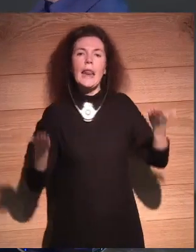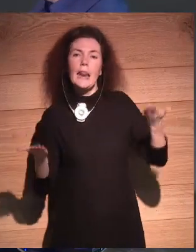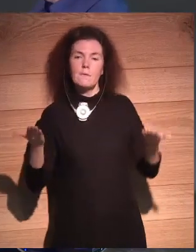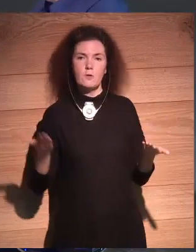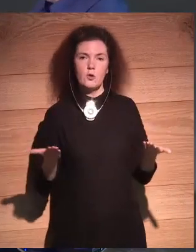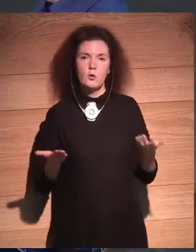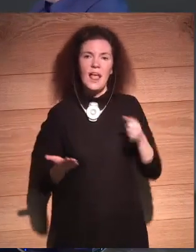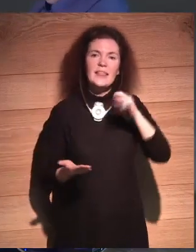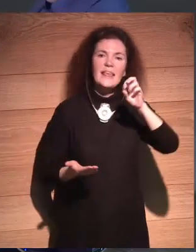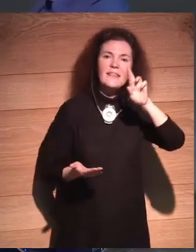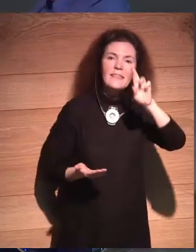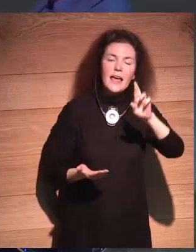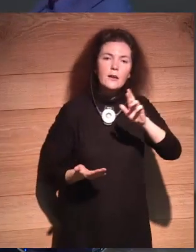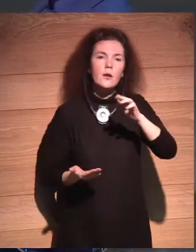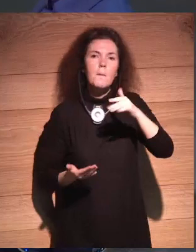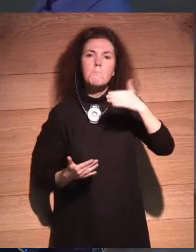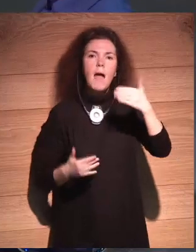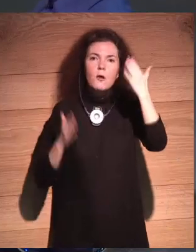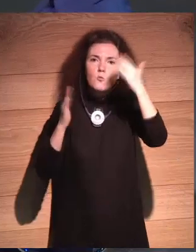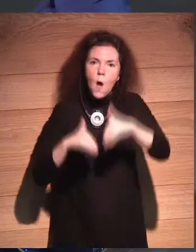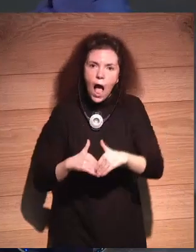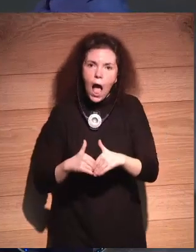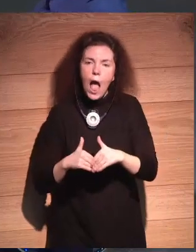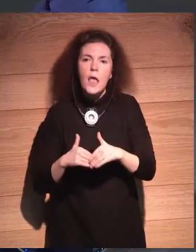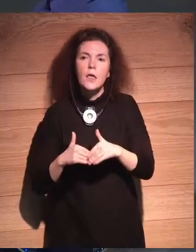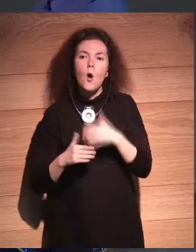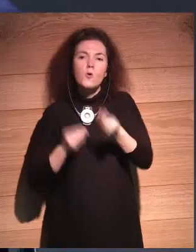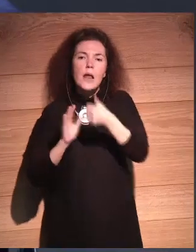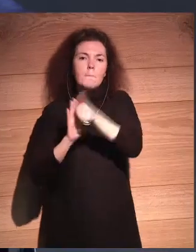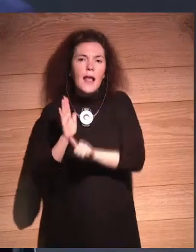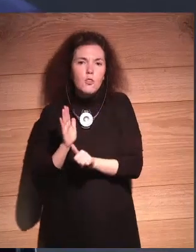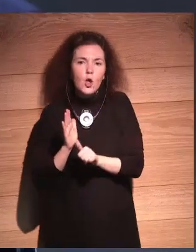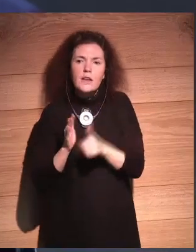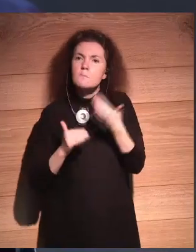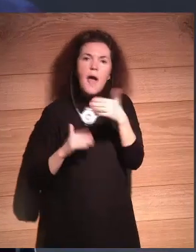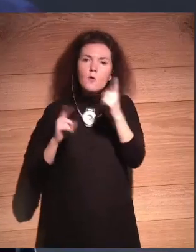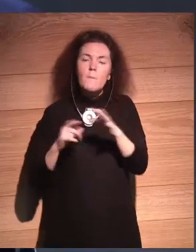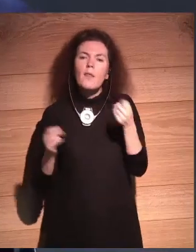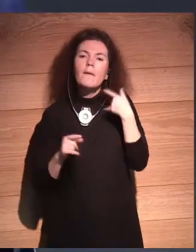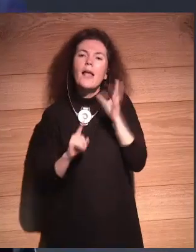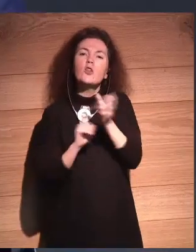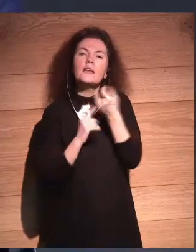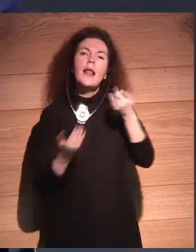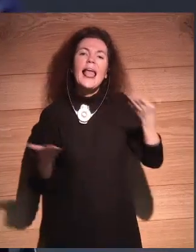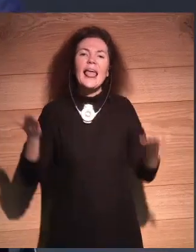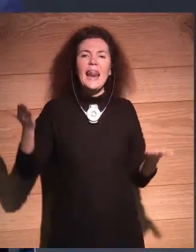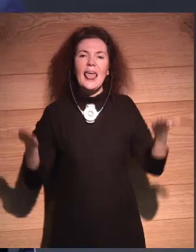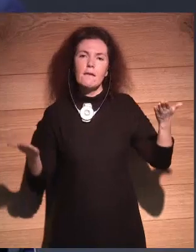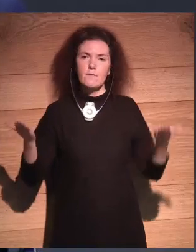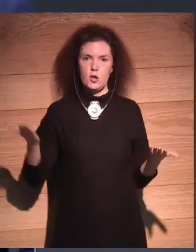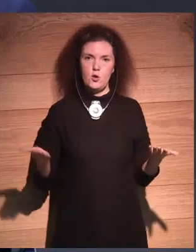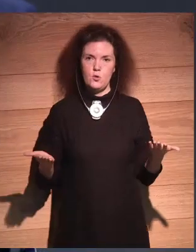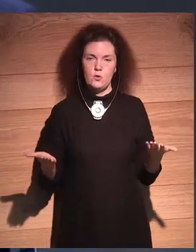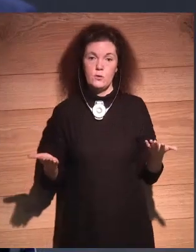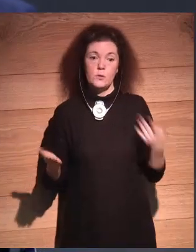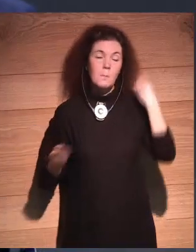malo en Tinder o en hacer lo que hagamos usando aplicaciones o lo que sea. Hay que encontrar ese equilibrio. Cuando